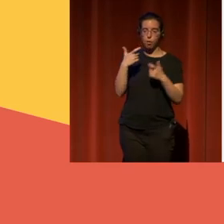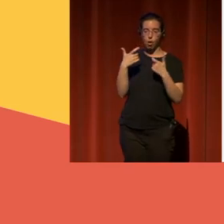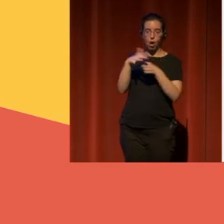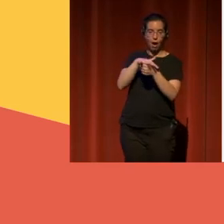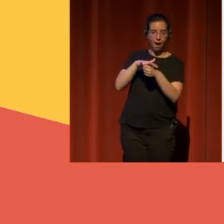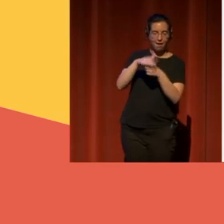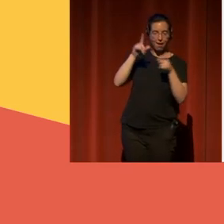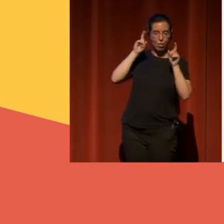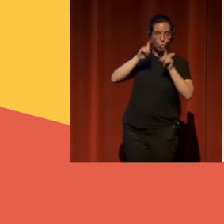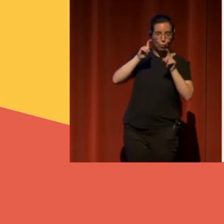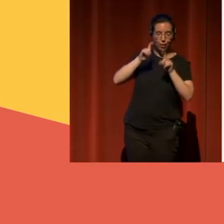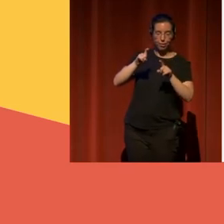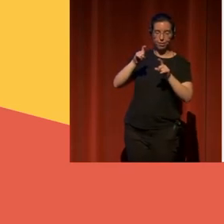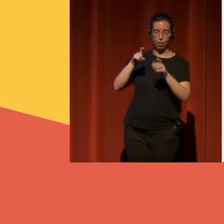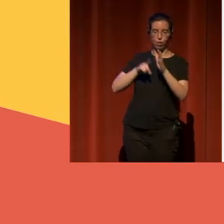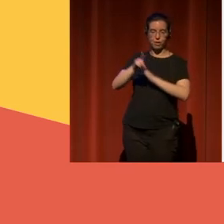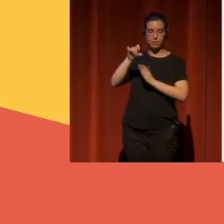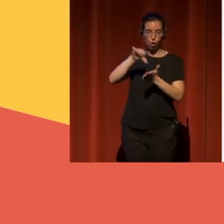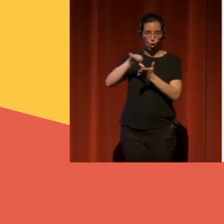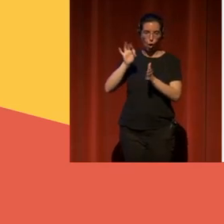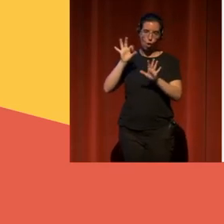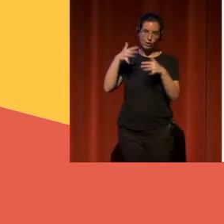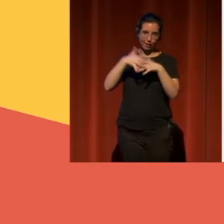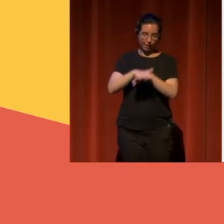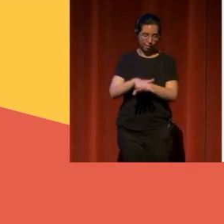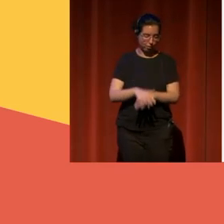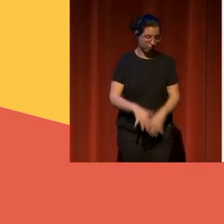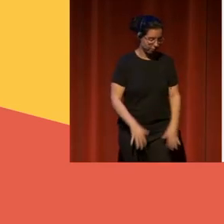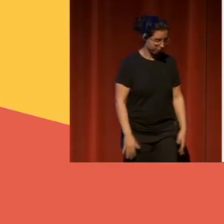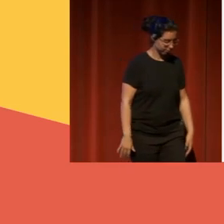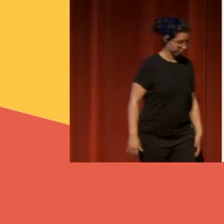desarrollo local o la integración.